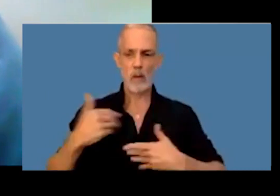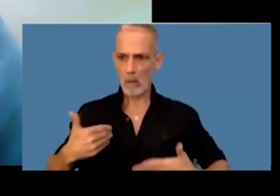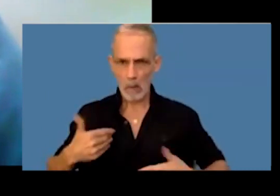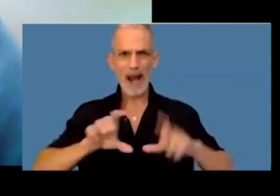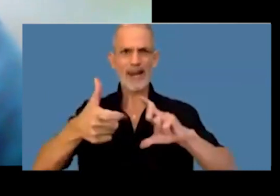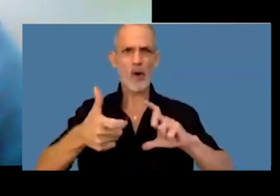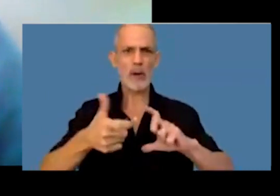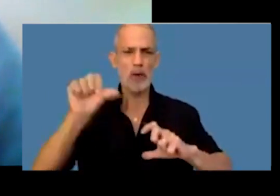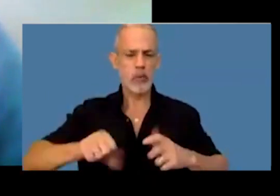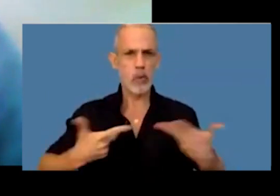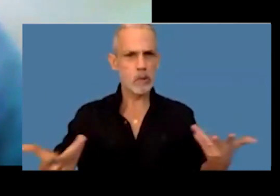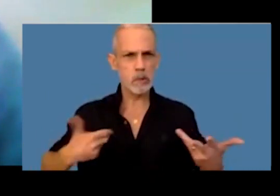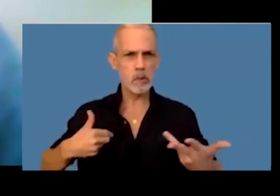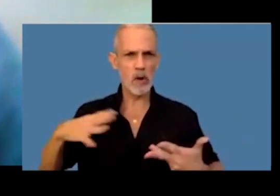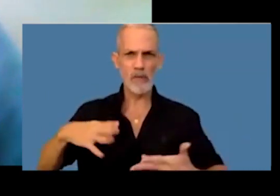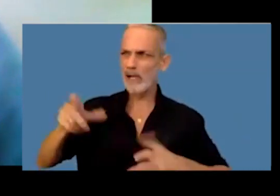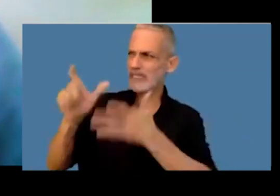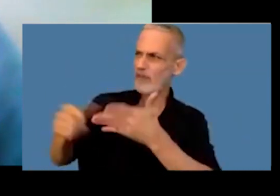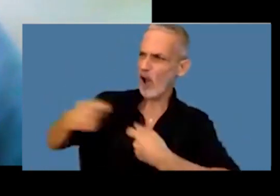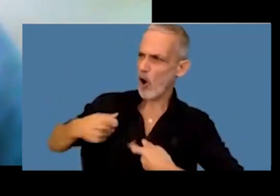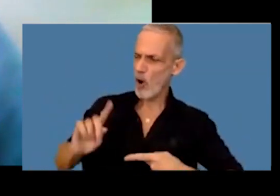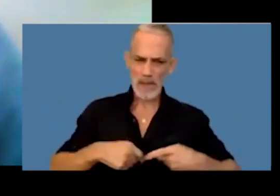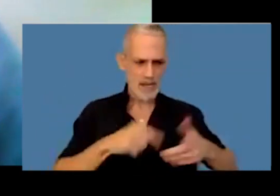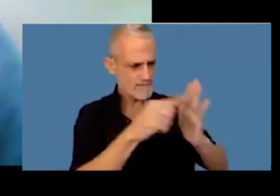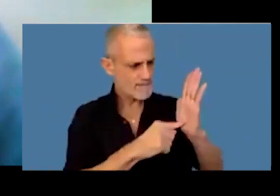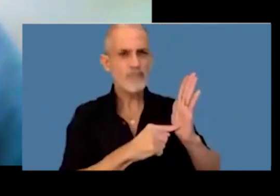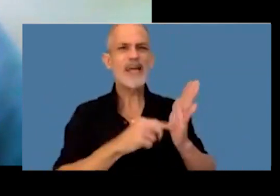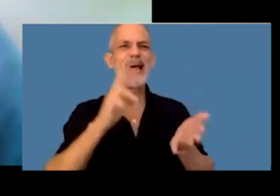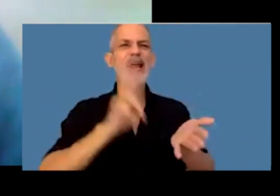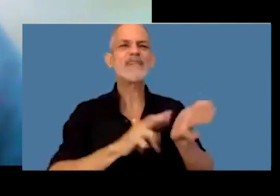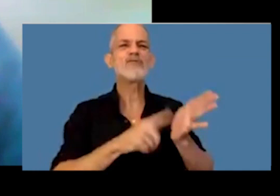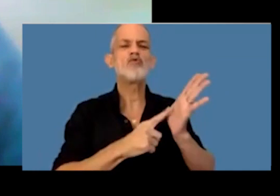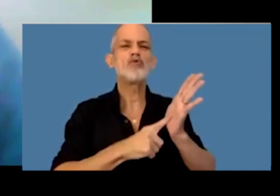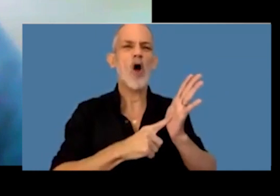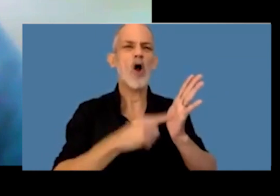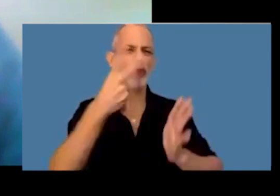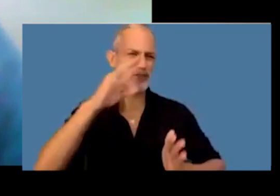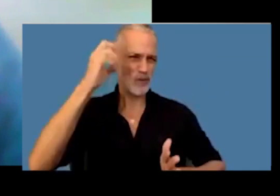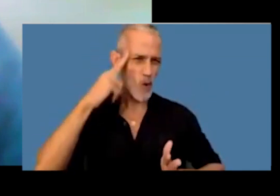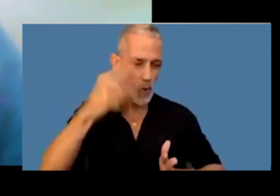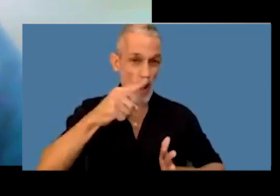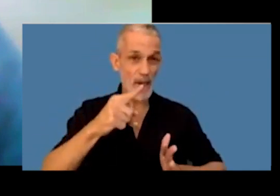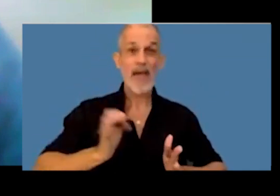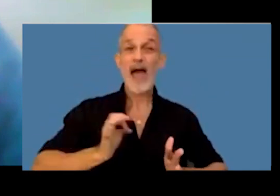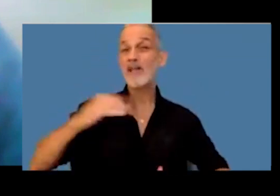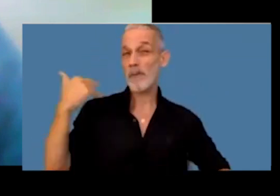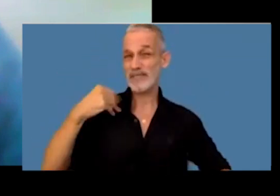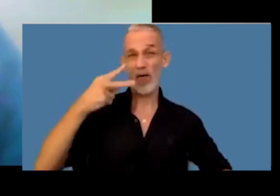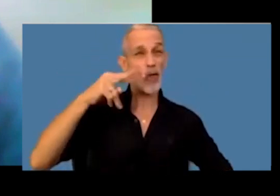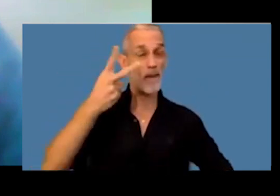lo cual, a raíz de la resolución 209, que se implementó en el 2020,